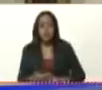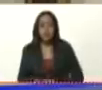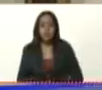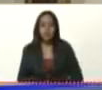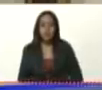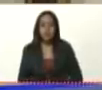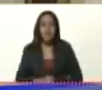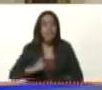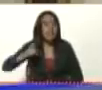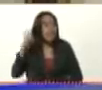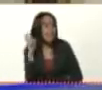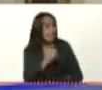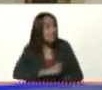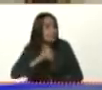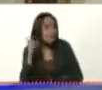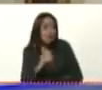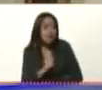totalmente